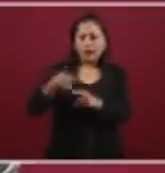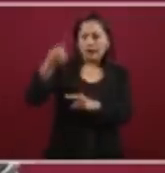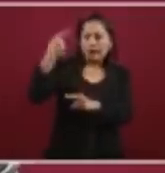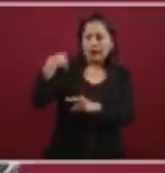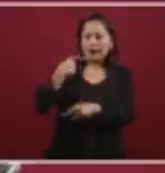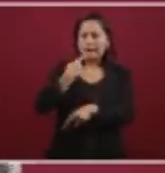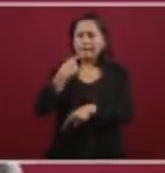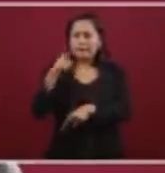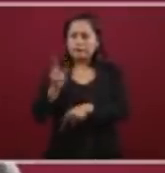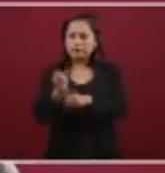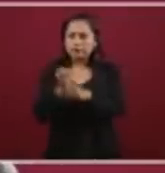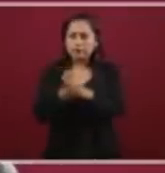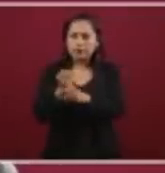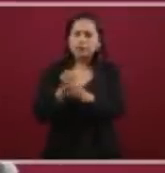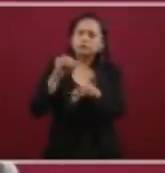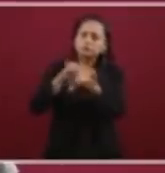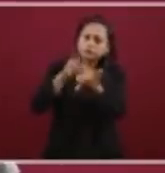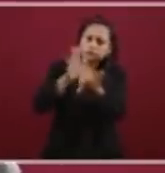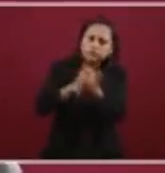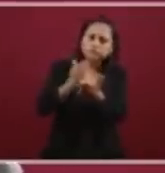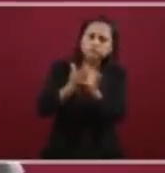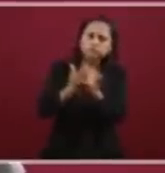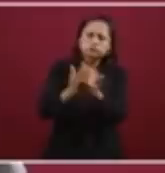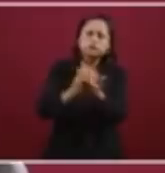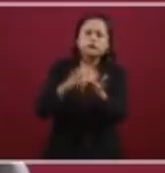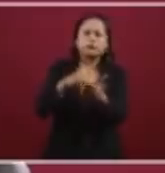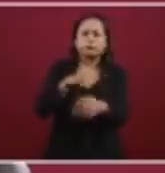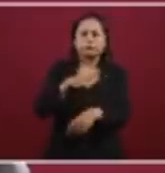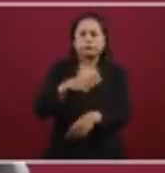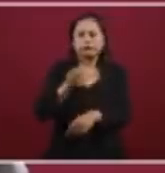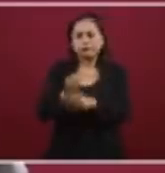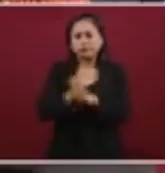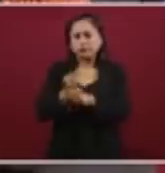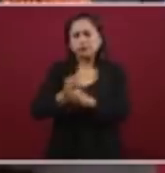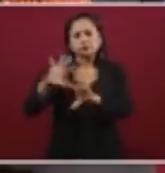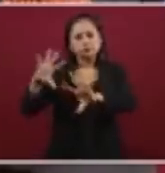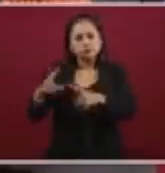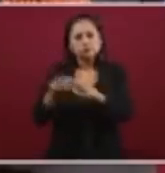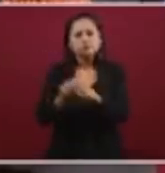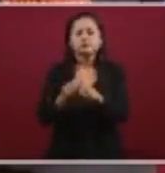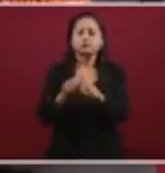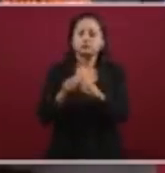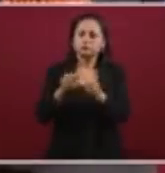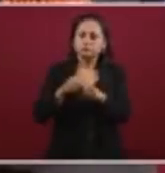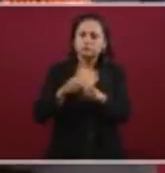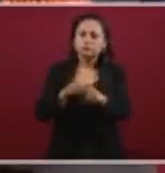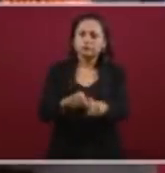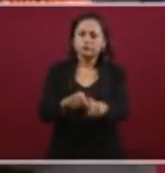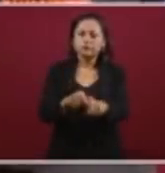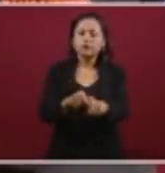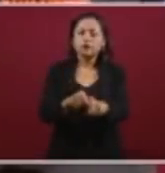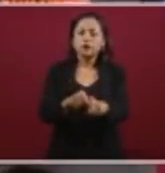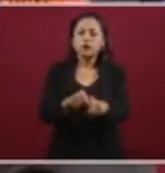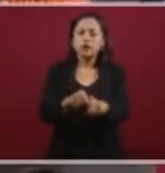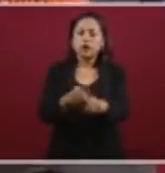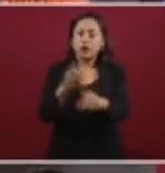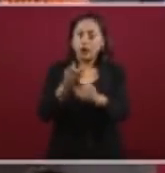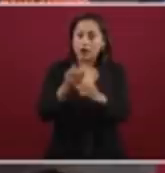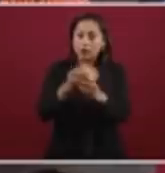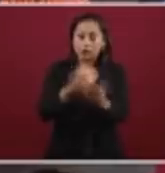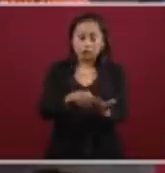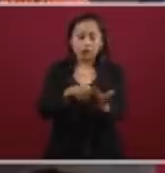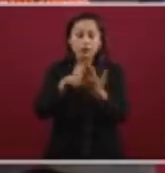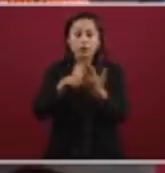y la confianza que tenemos en el resultados de este proceso es por